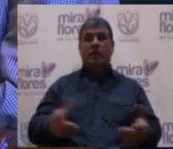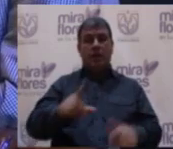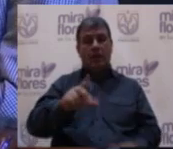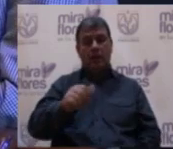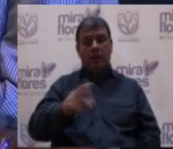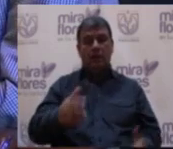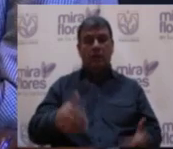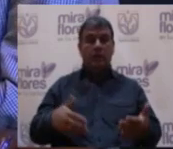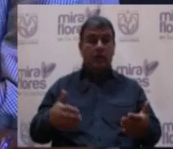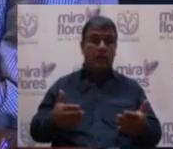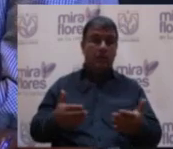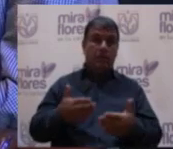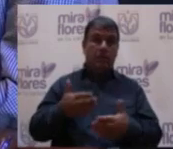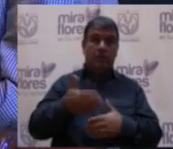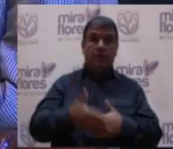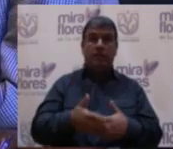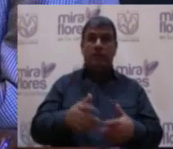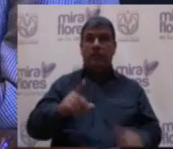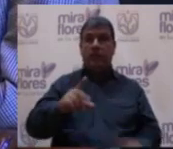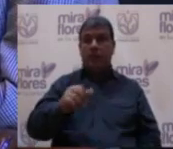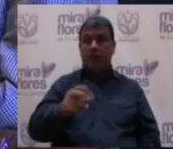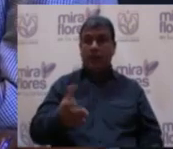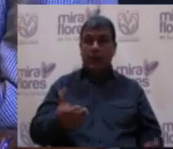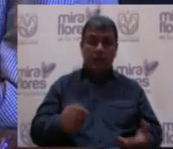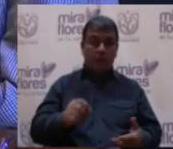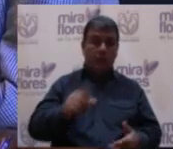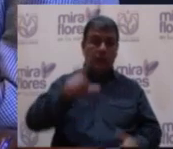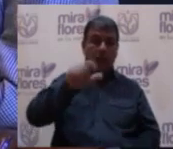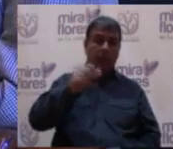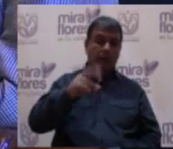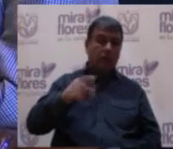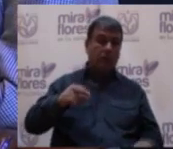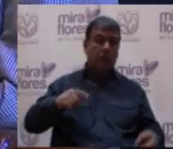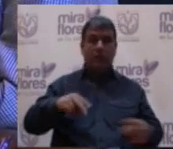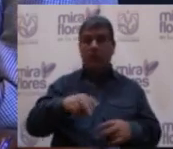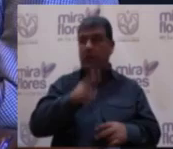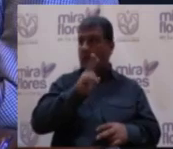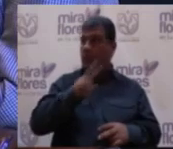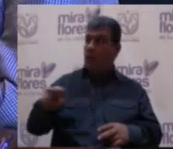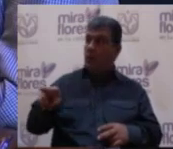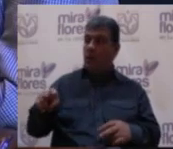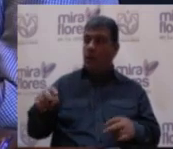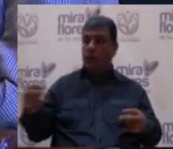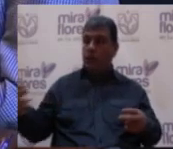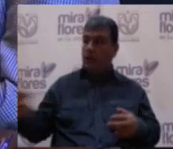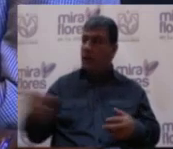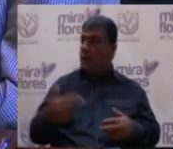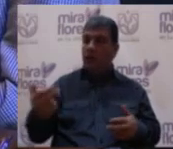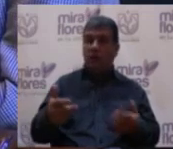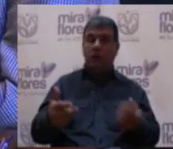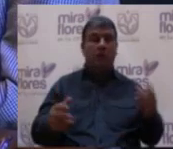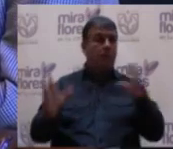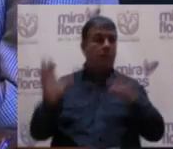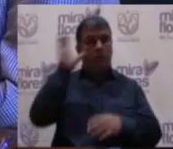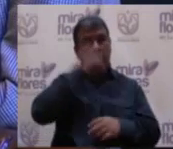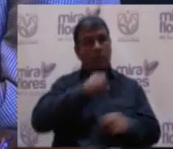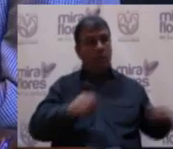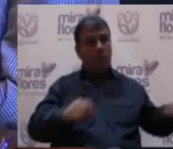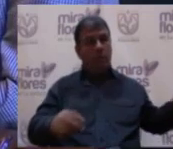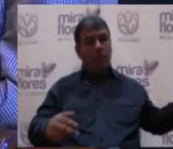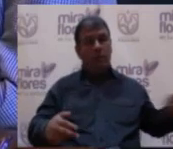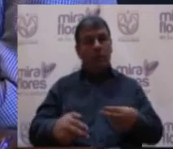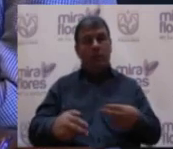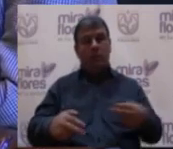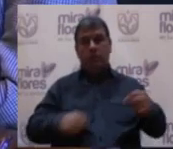arco y que debería pasar porque estaba en el arco del peatón, miró al lado del tráfico y lógicamente la